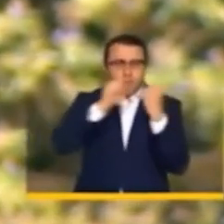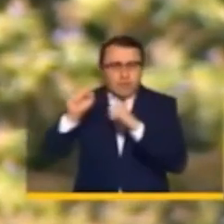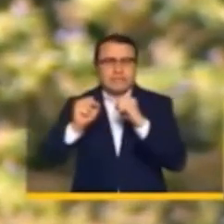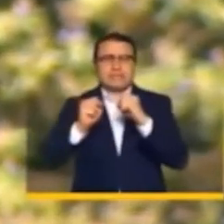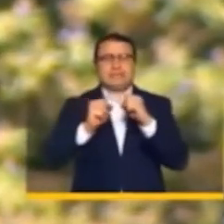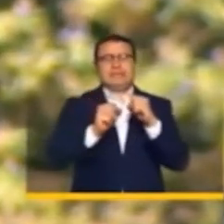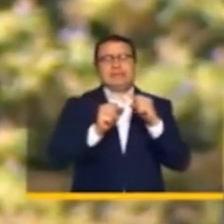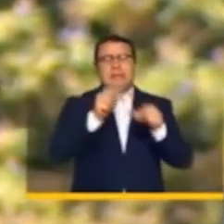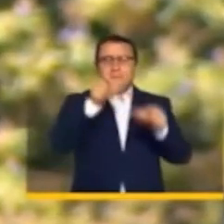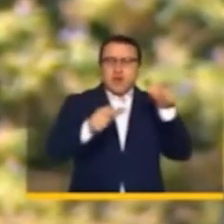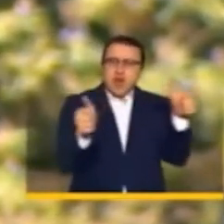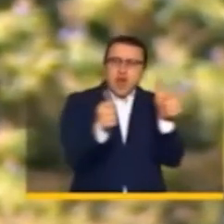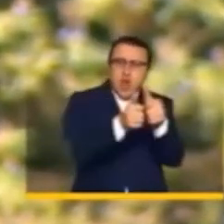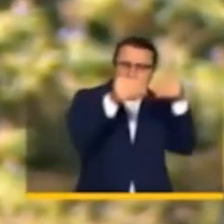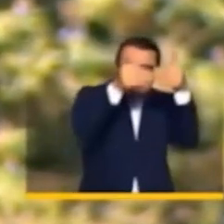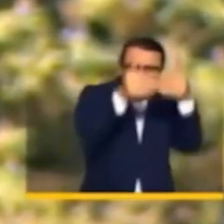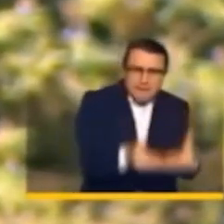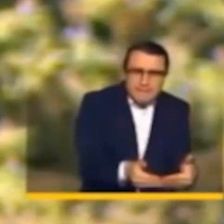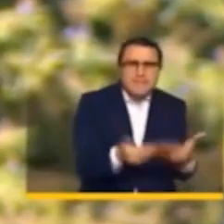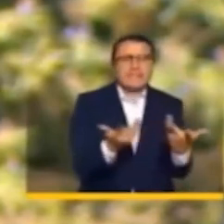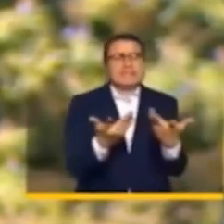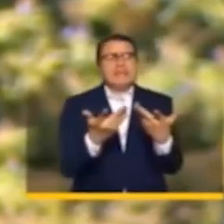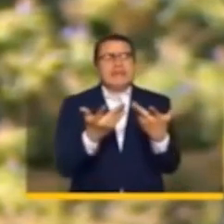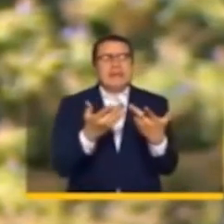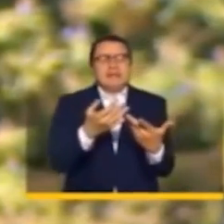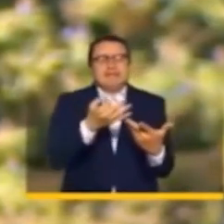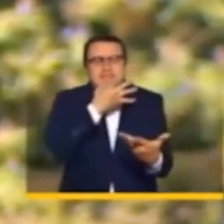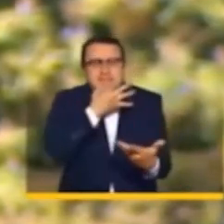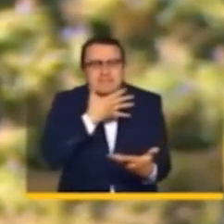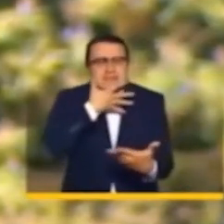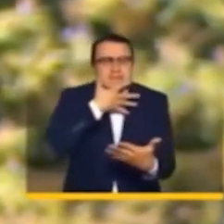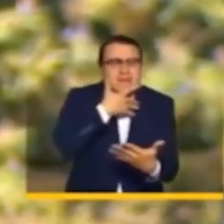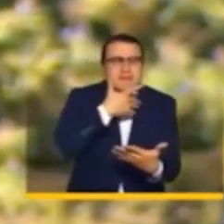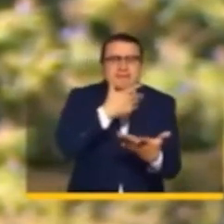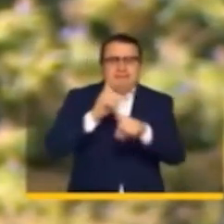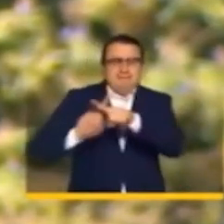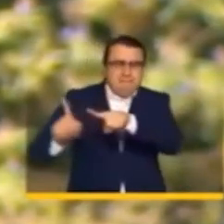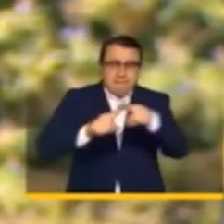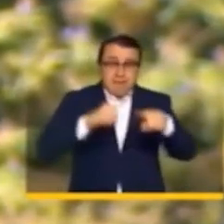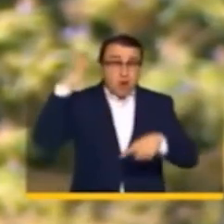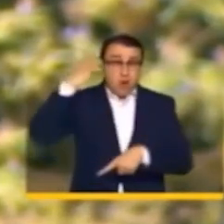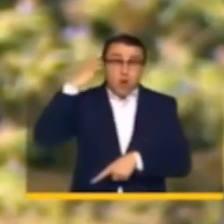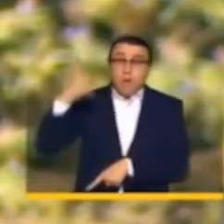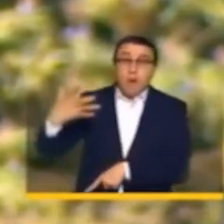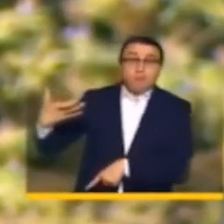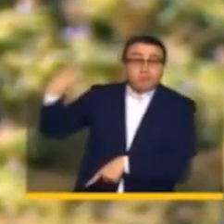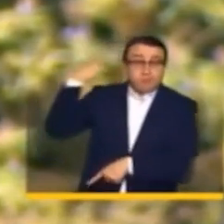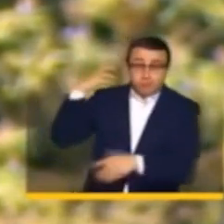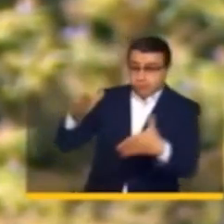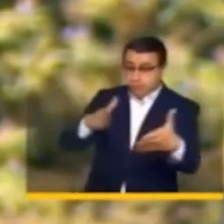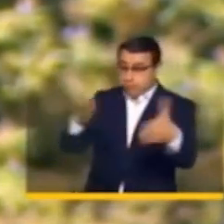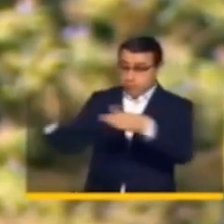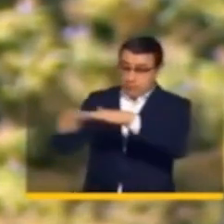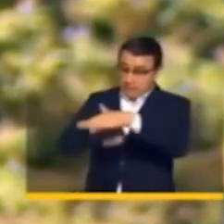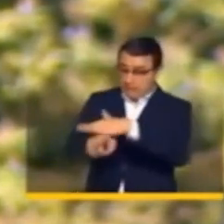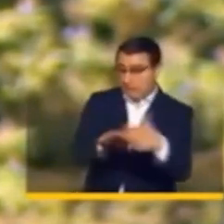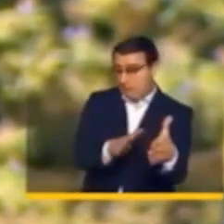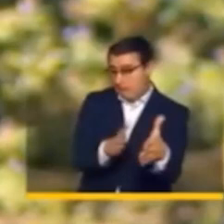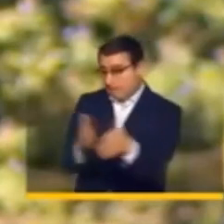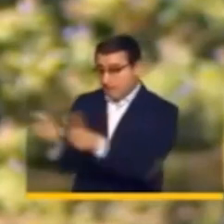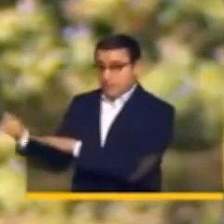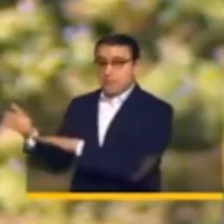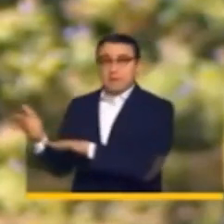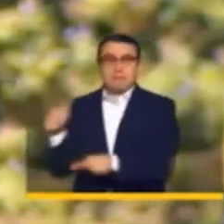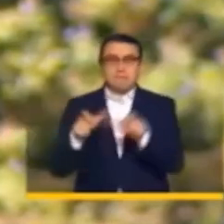sin discapacidad en Alemania por millones y en Europa es alguien todavía más en